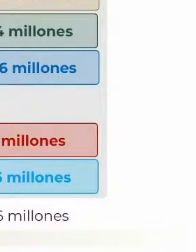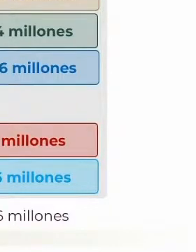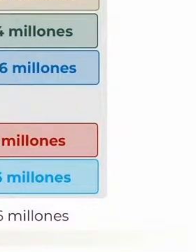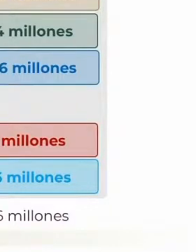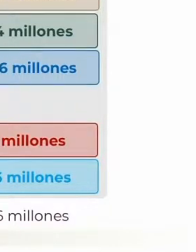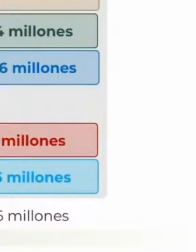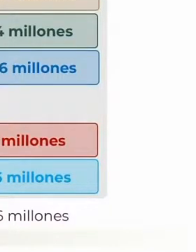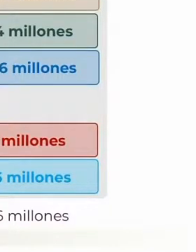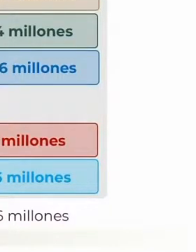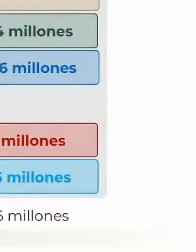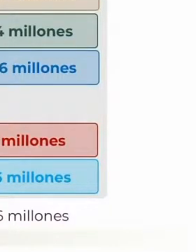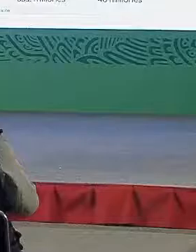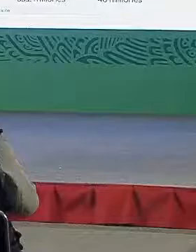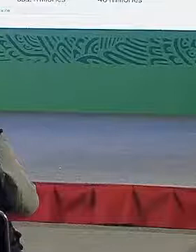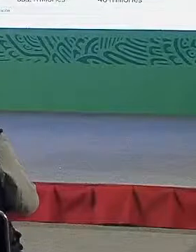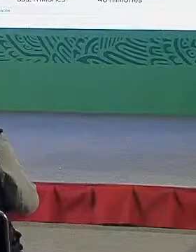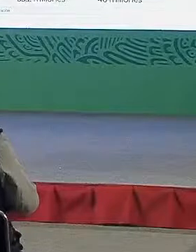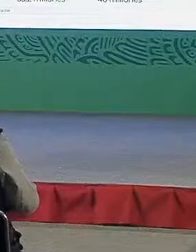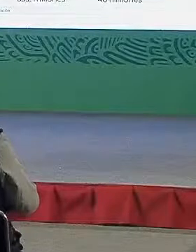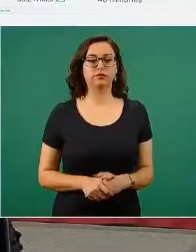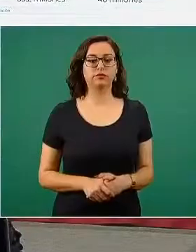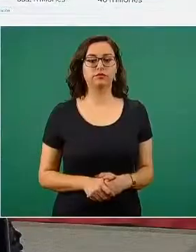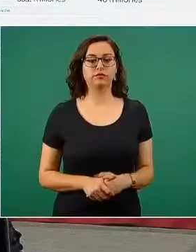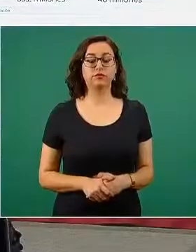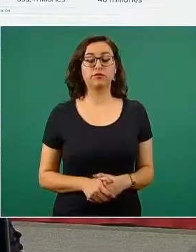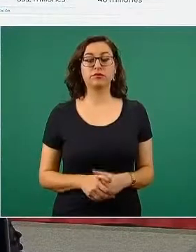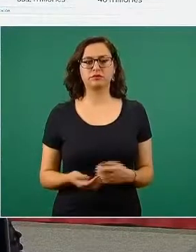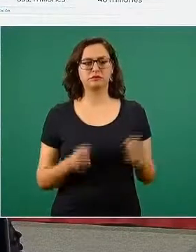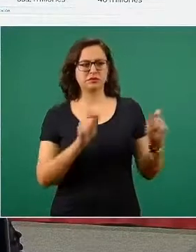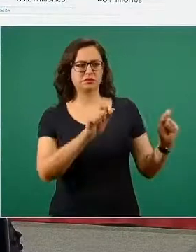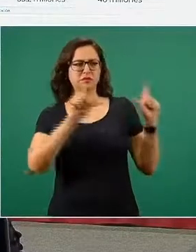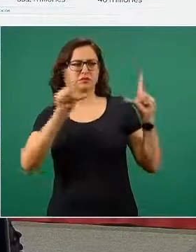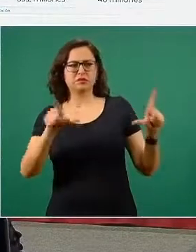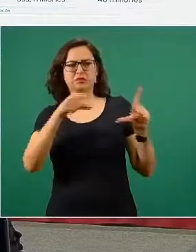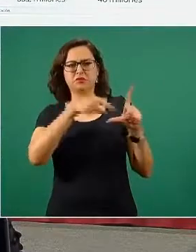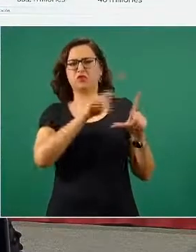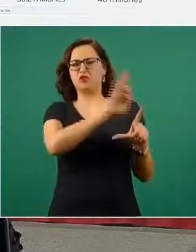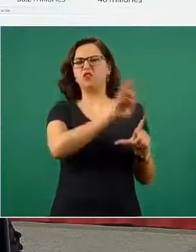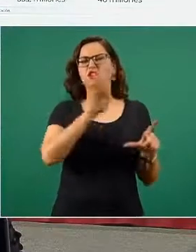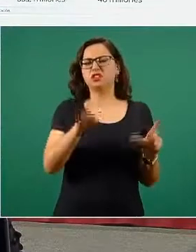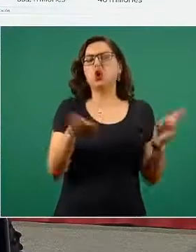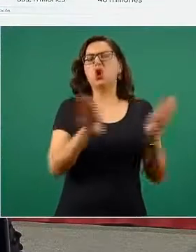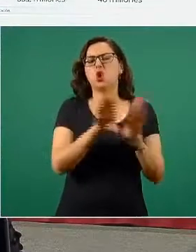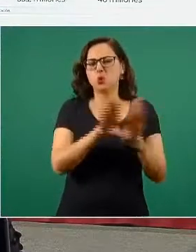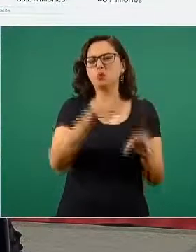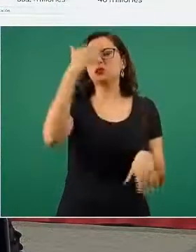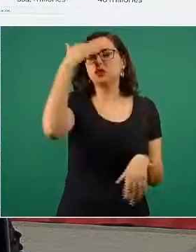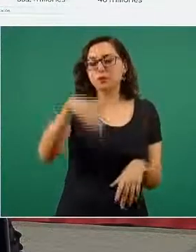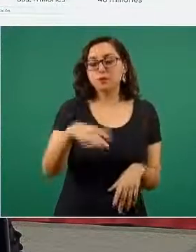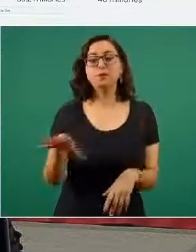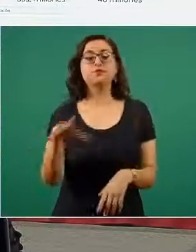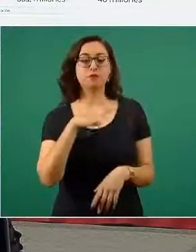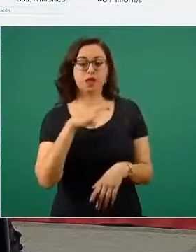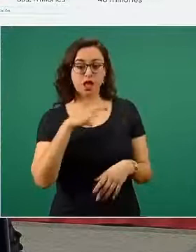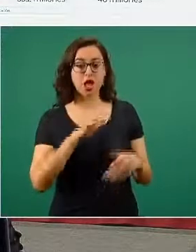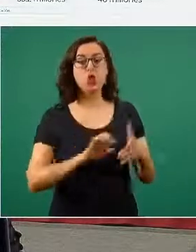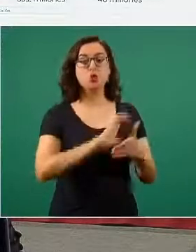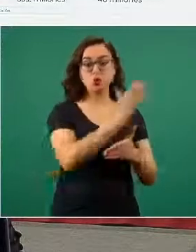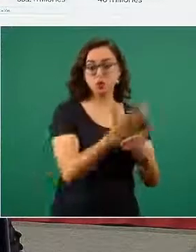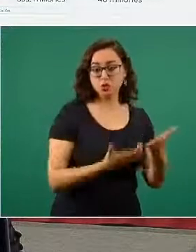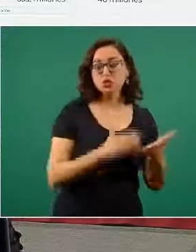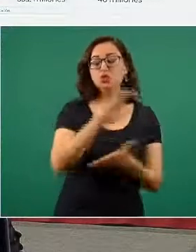la información proviene de contratos y documentos de actualización por parte de los proveedores y están sujetos